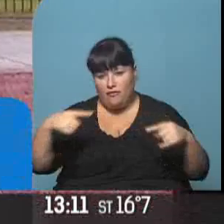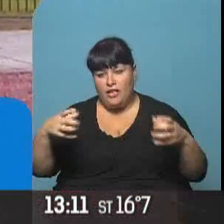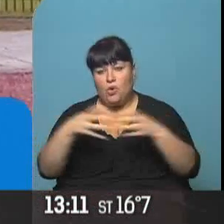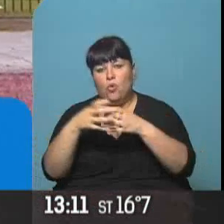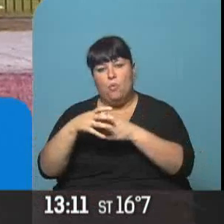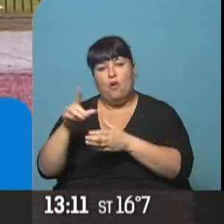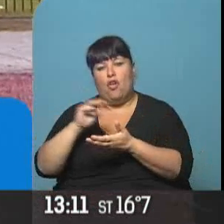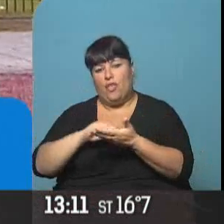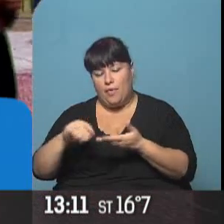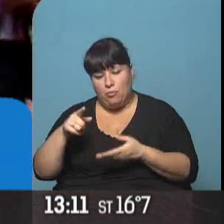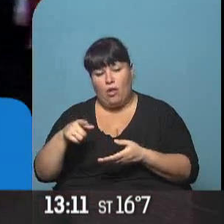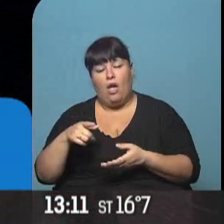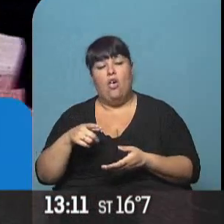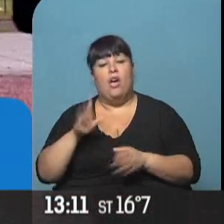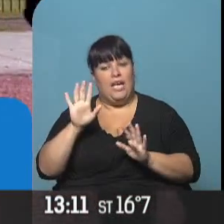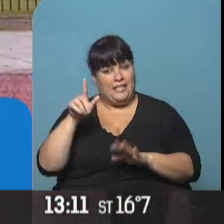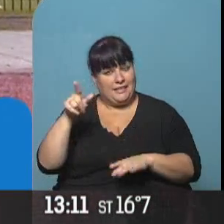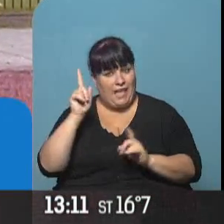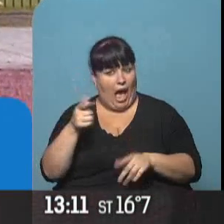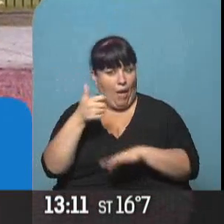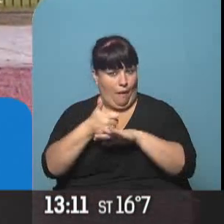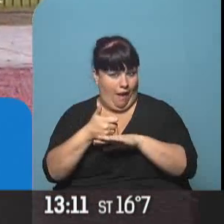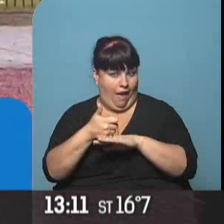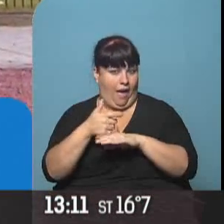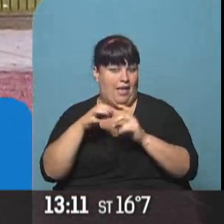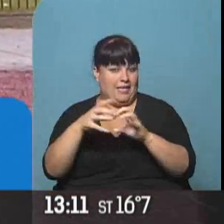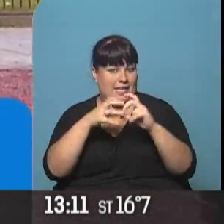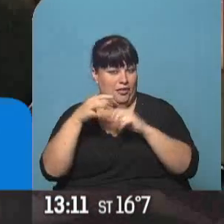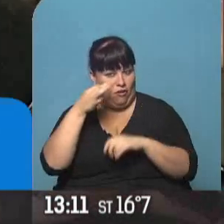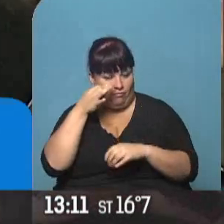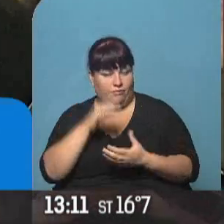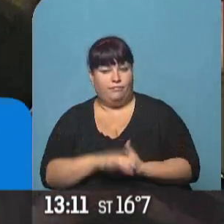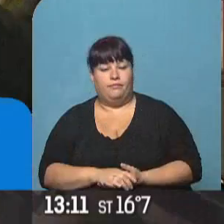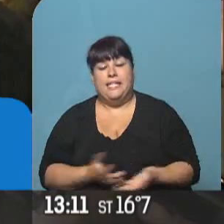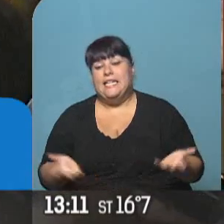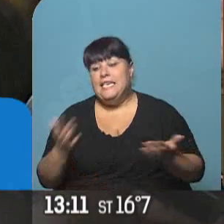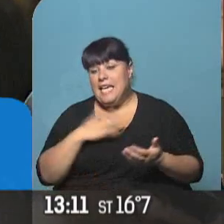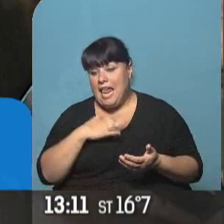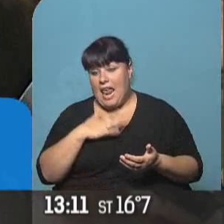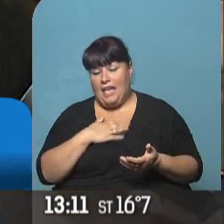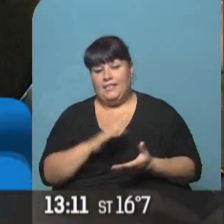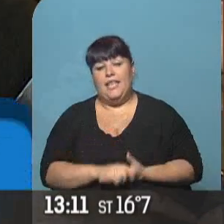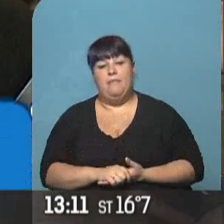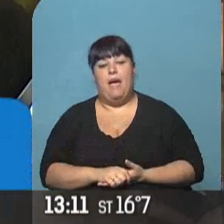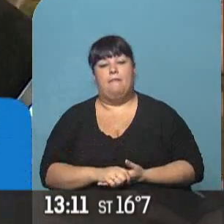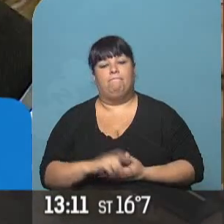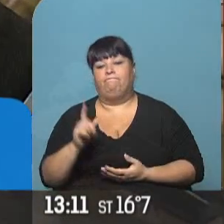bloques legislativos que estuvieron justamente presentes en la sesión. Lamentablemente, bueno,